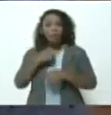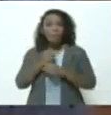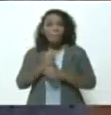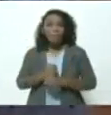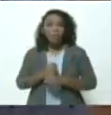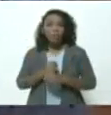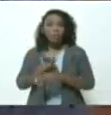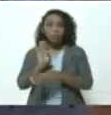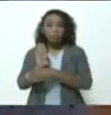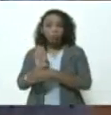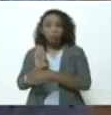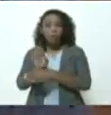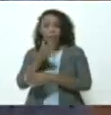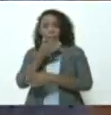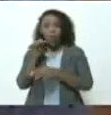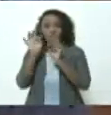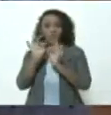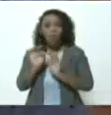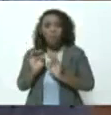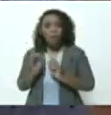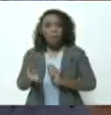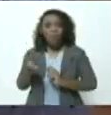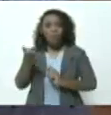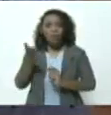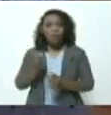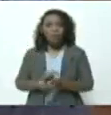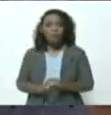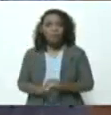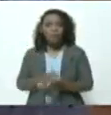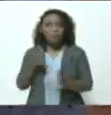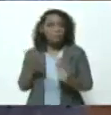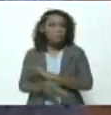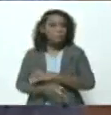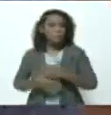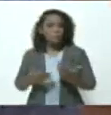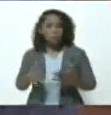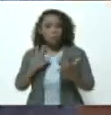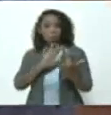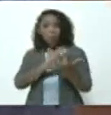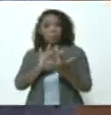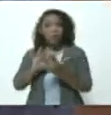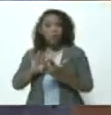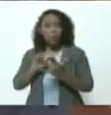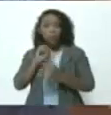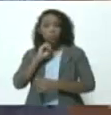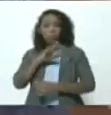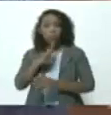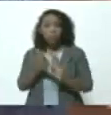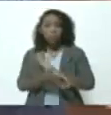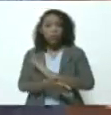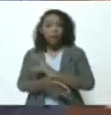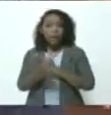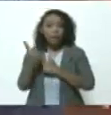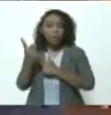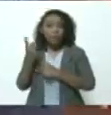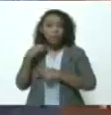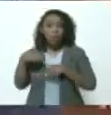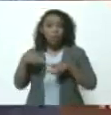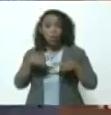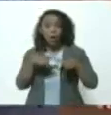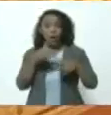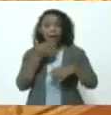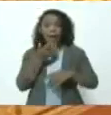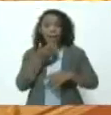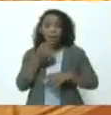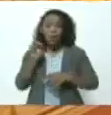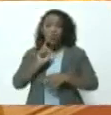conserven de la mejor manera posible, sobre todo porque nos conectan con la historia. Si esos espacios